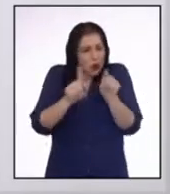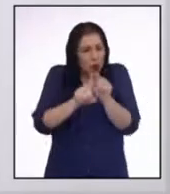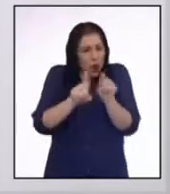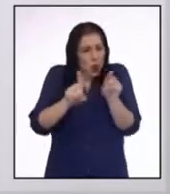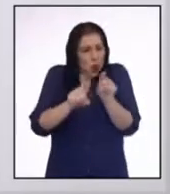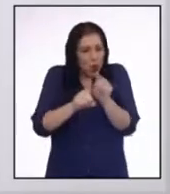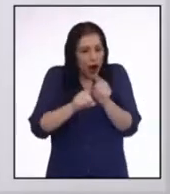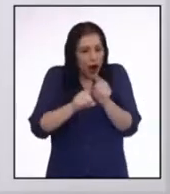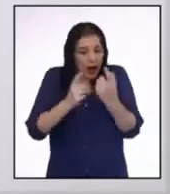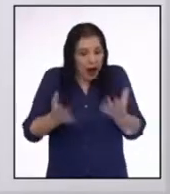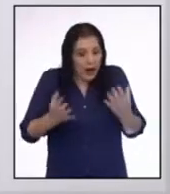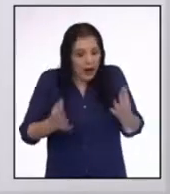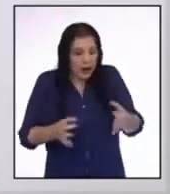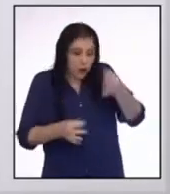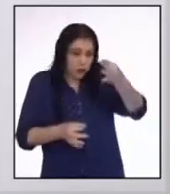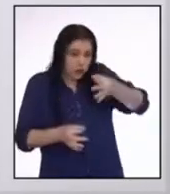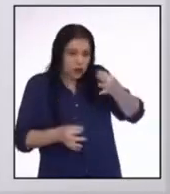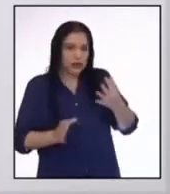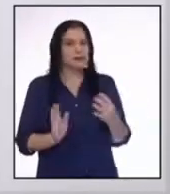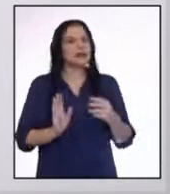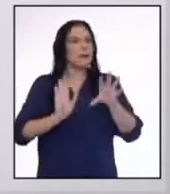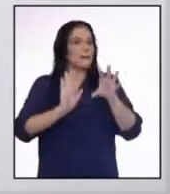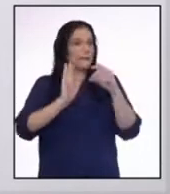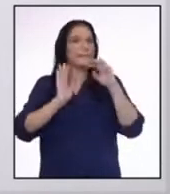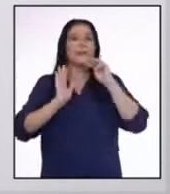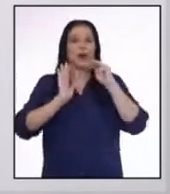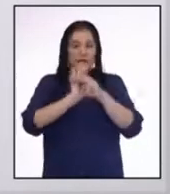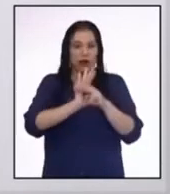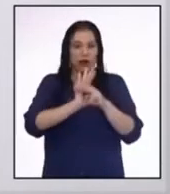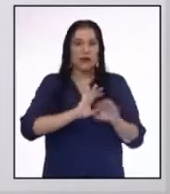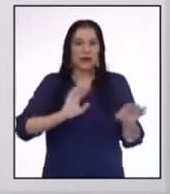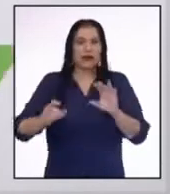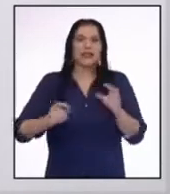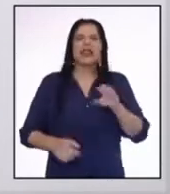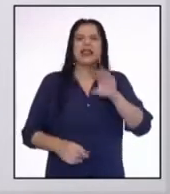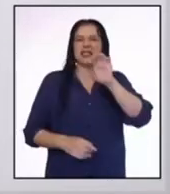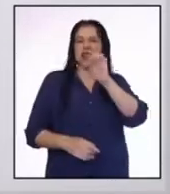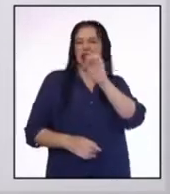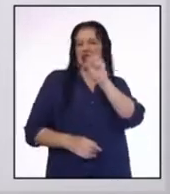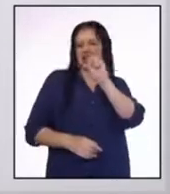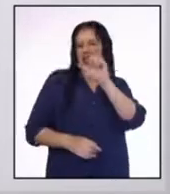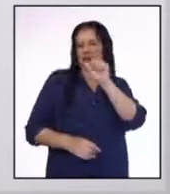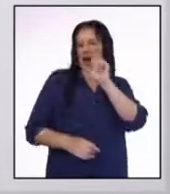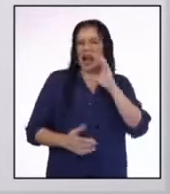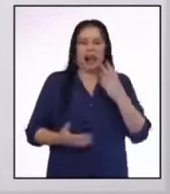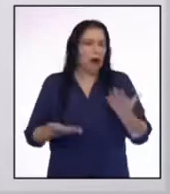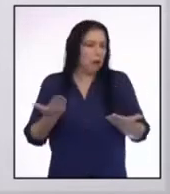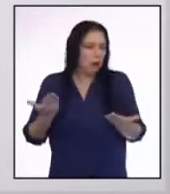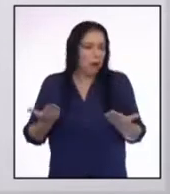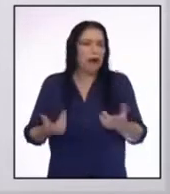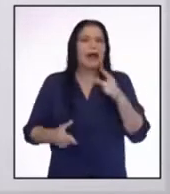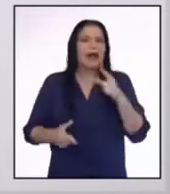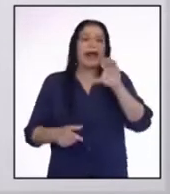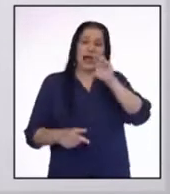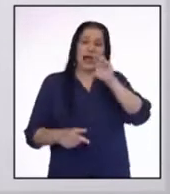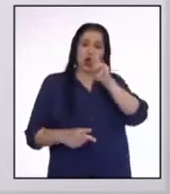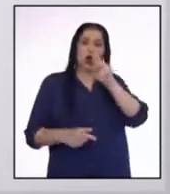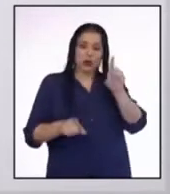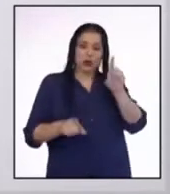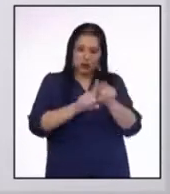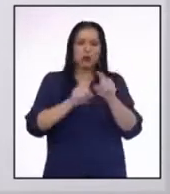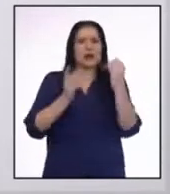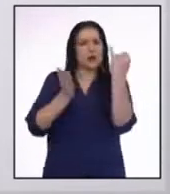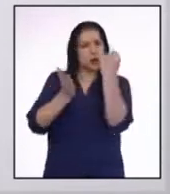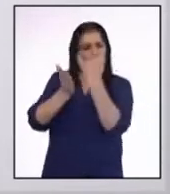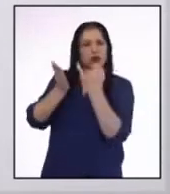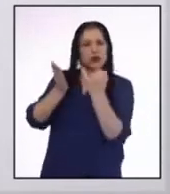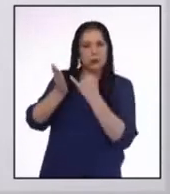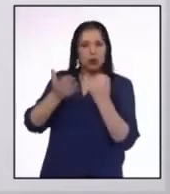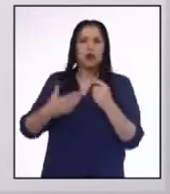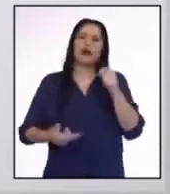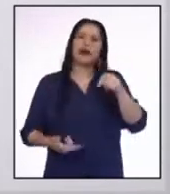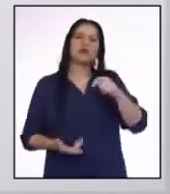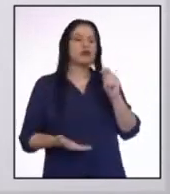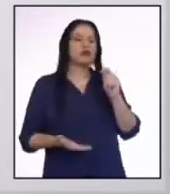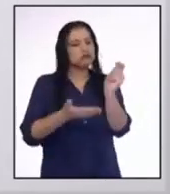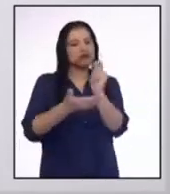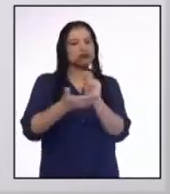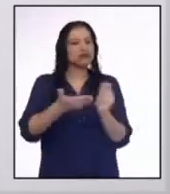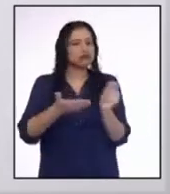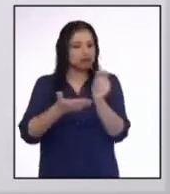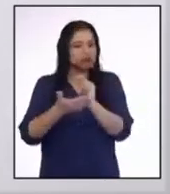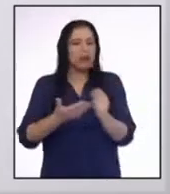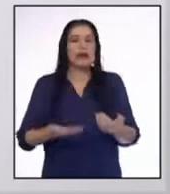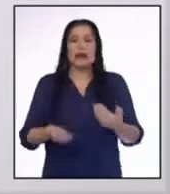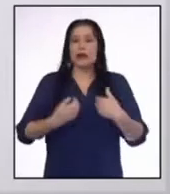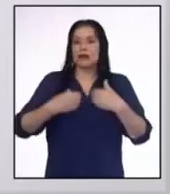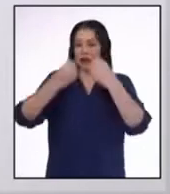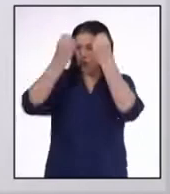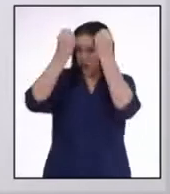al objeto tomado como base y se hace a escala. El croquis es también un dibujo realizado a mano alzada, que